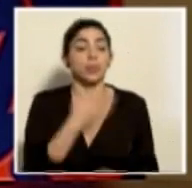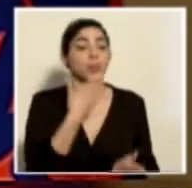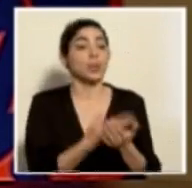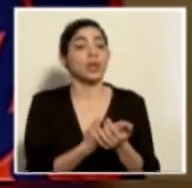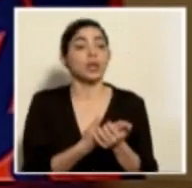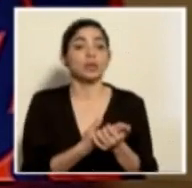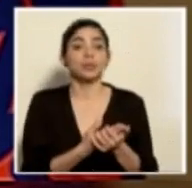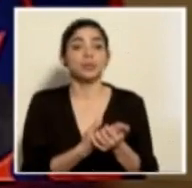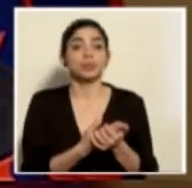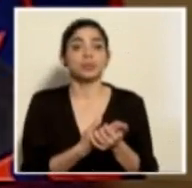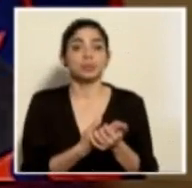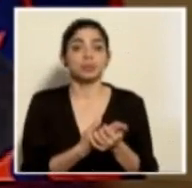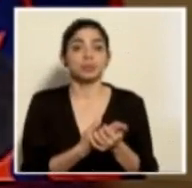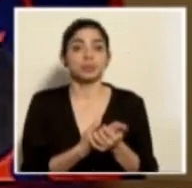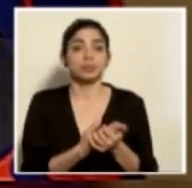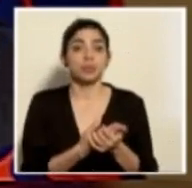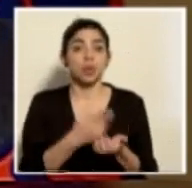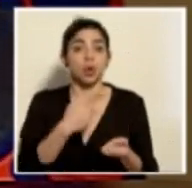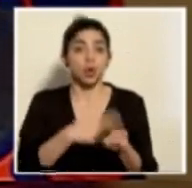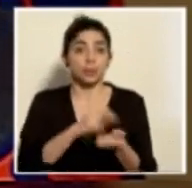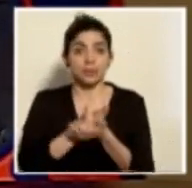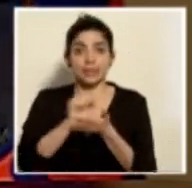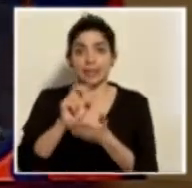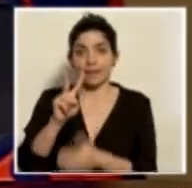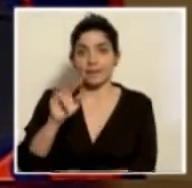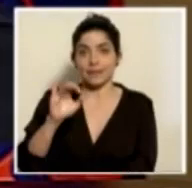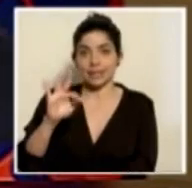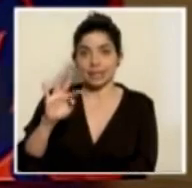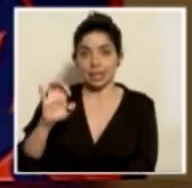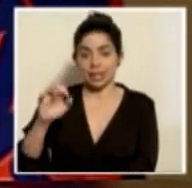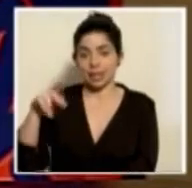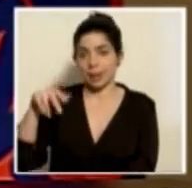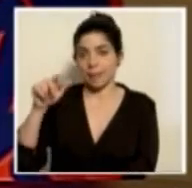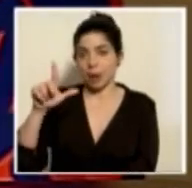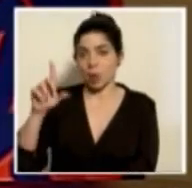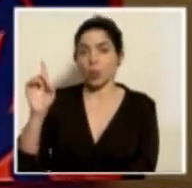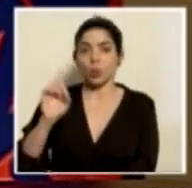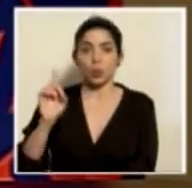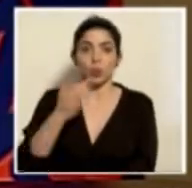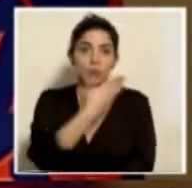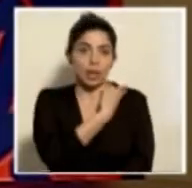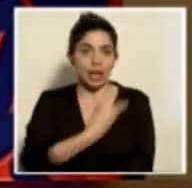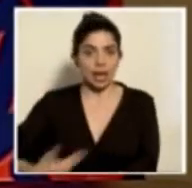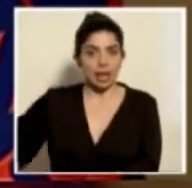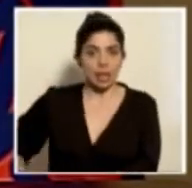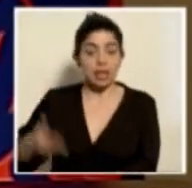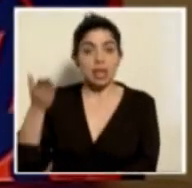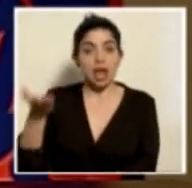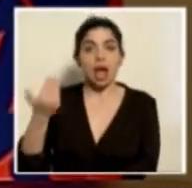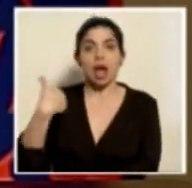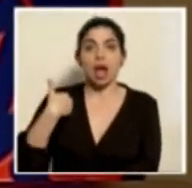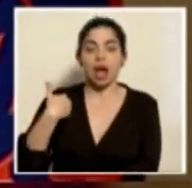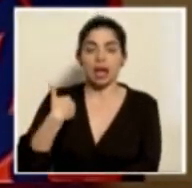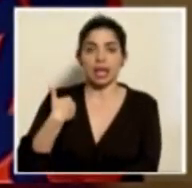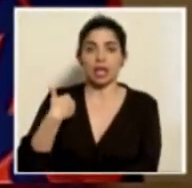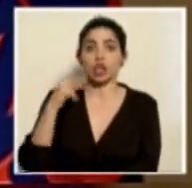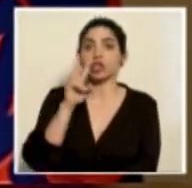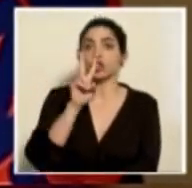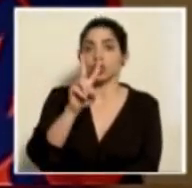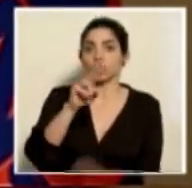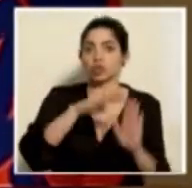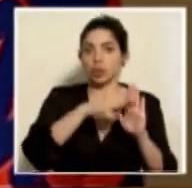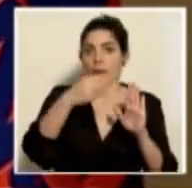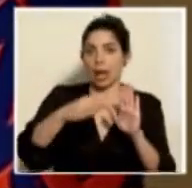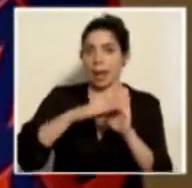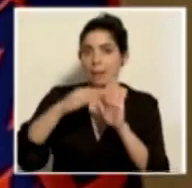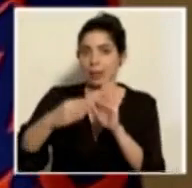Bueno, en el Hospital San Vicente de Paúl, en Heredia, tenemos 2 camas